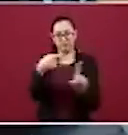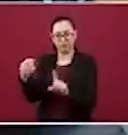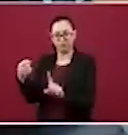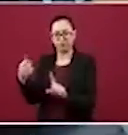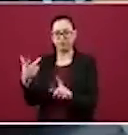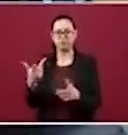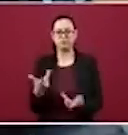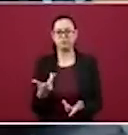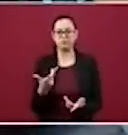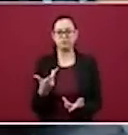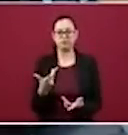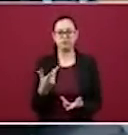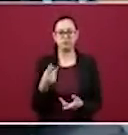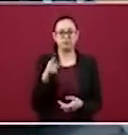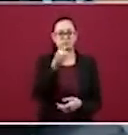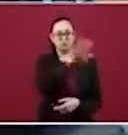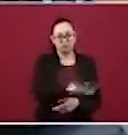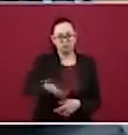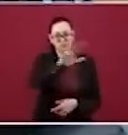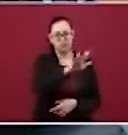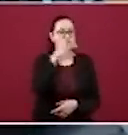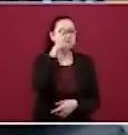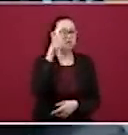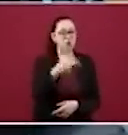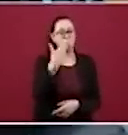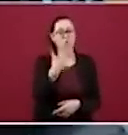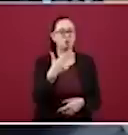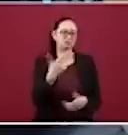ahuyentados de la zona guachicolera de Hidalgo,